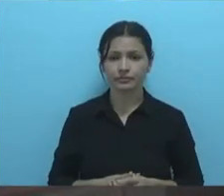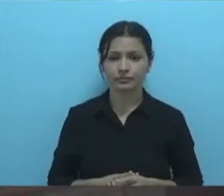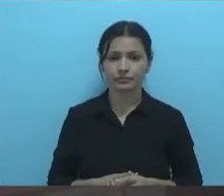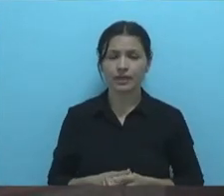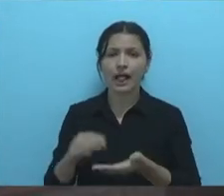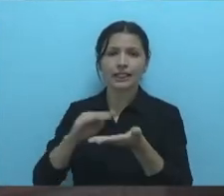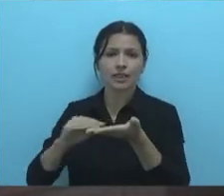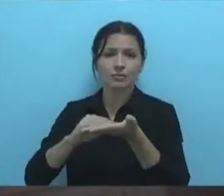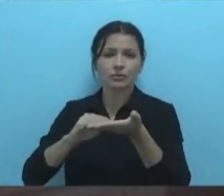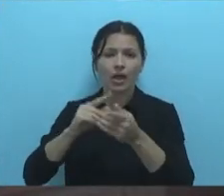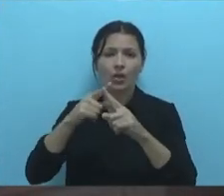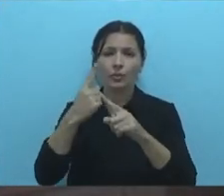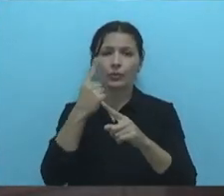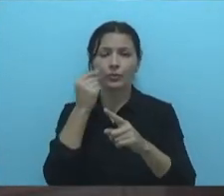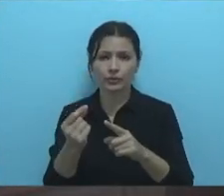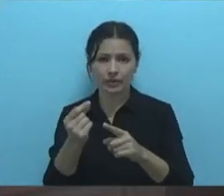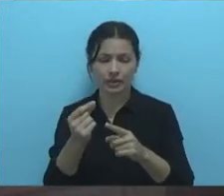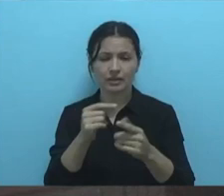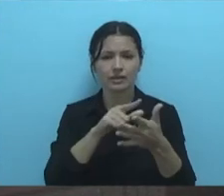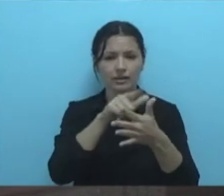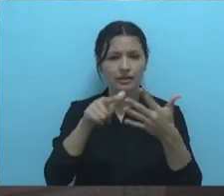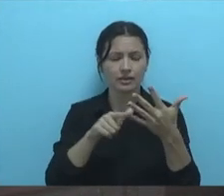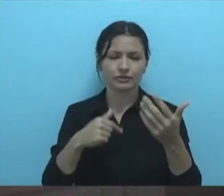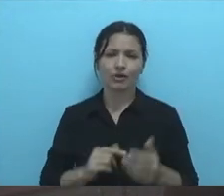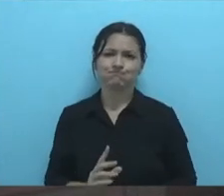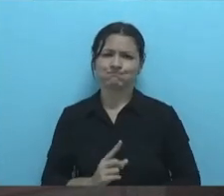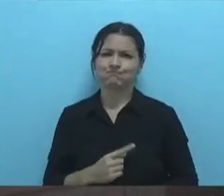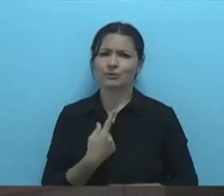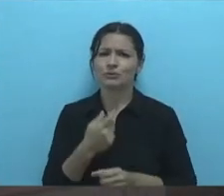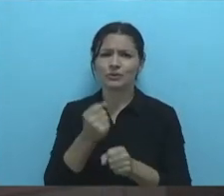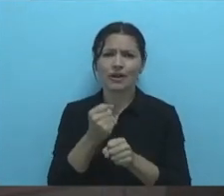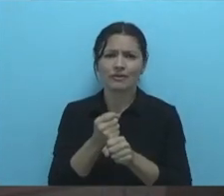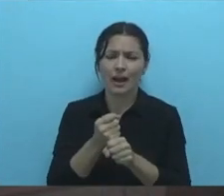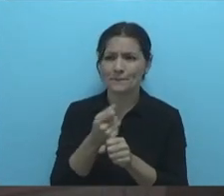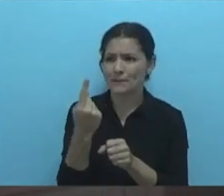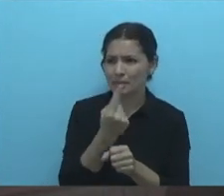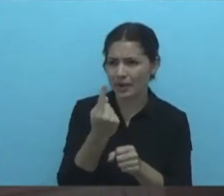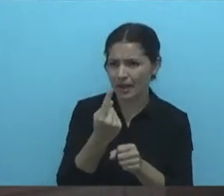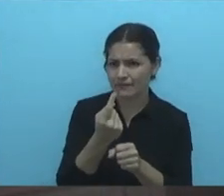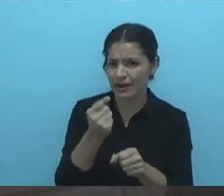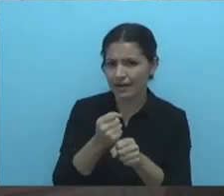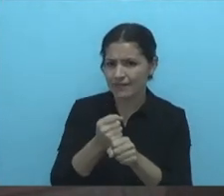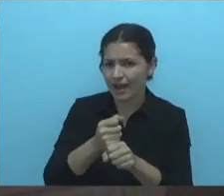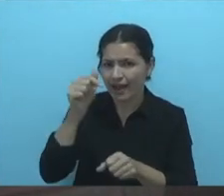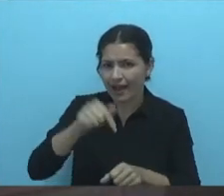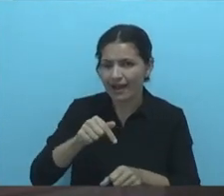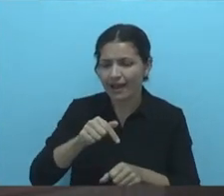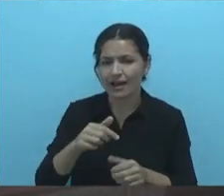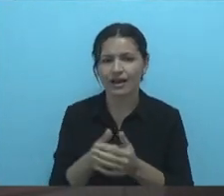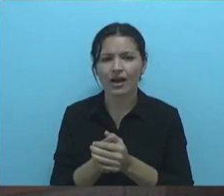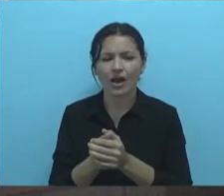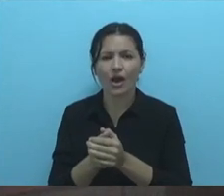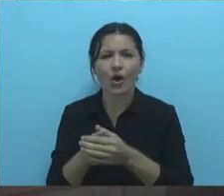por un día en este caso Bueno un orgullo trabajar por primera vez en esta cámara con